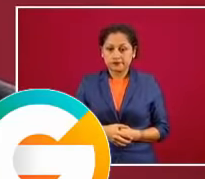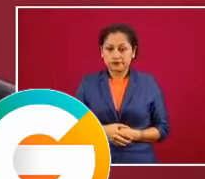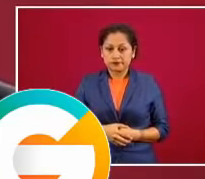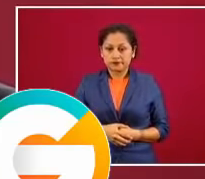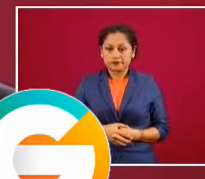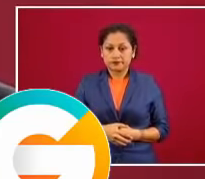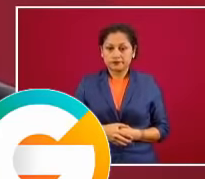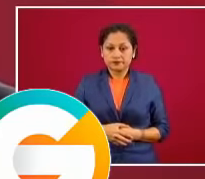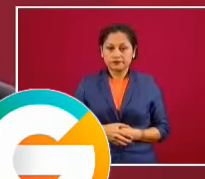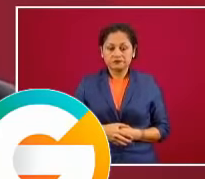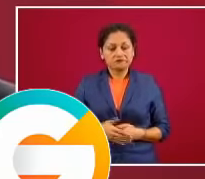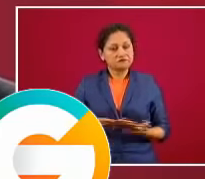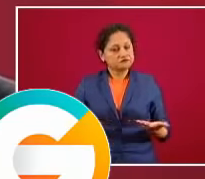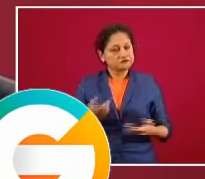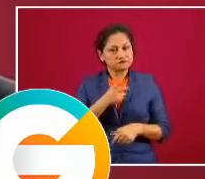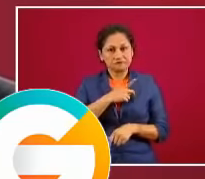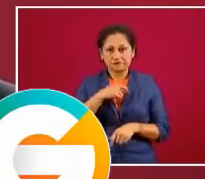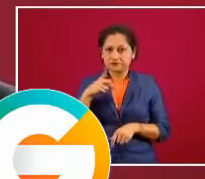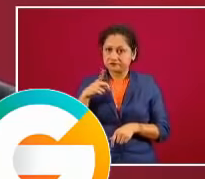Tenemos que seguir.